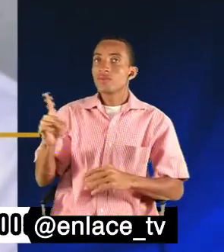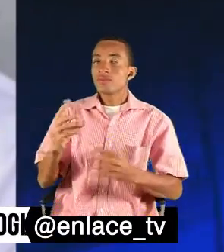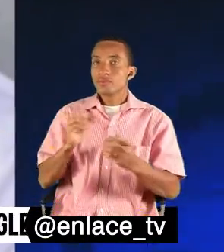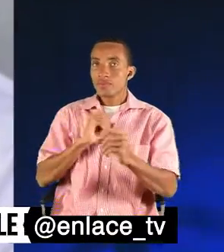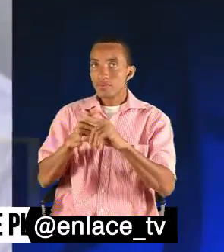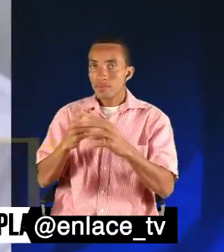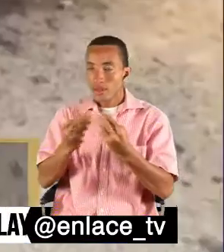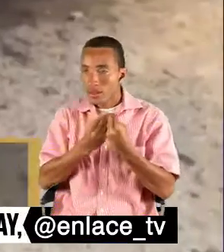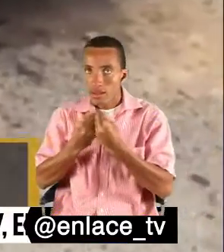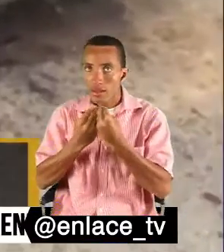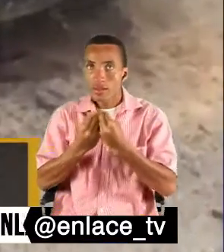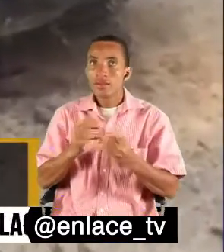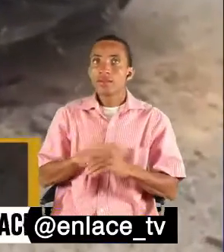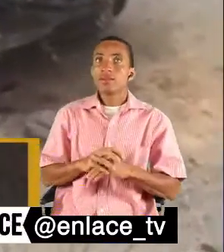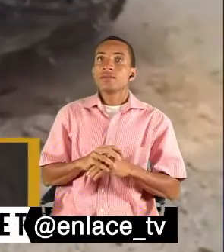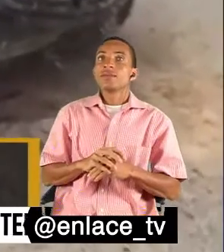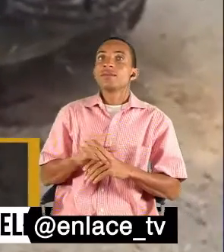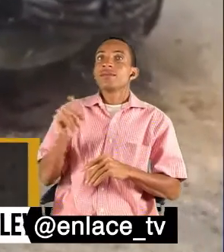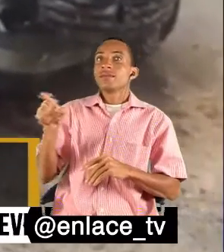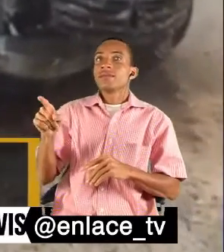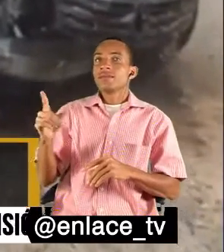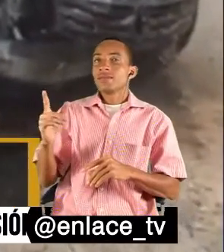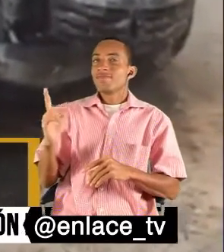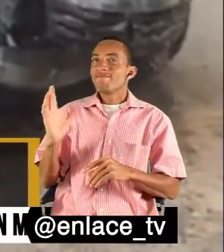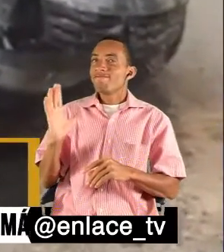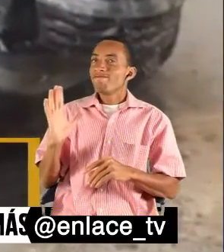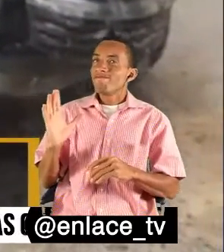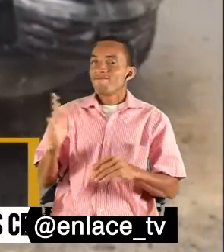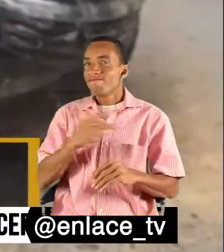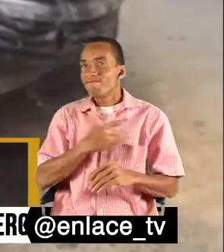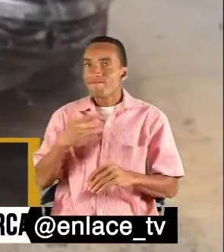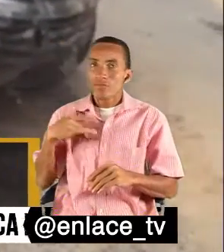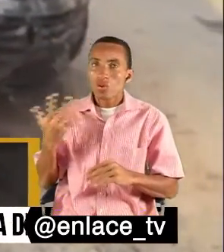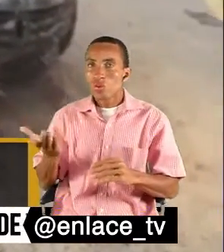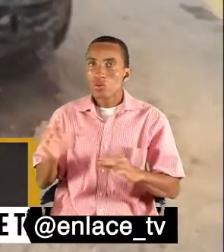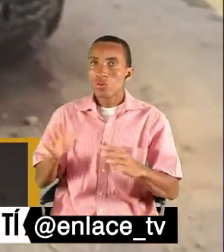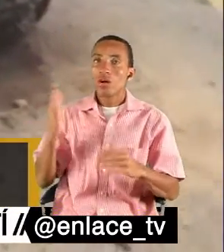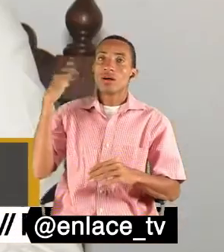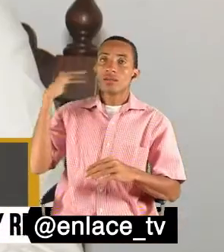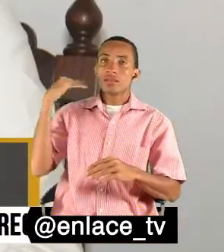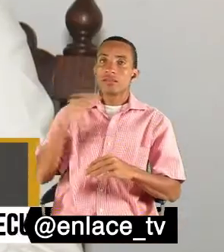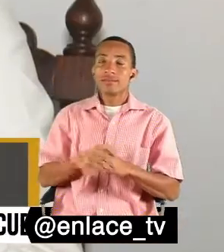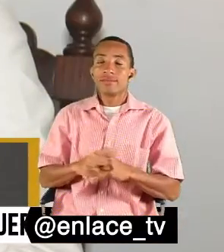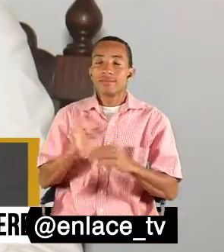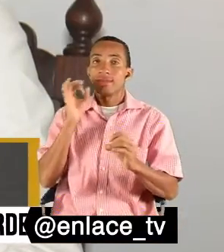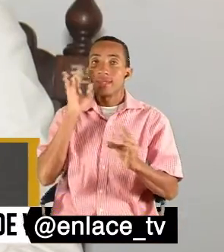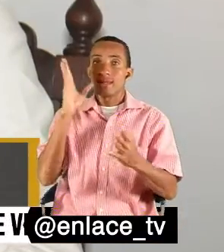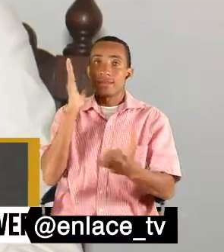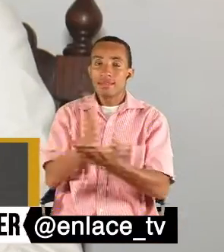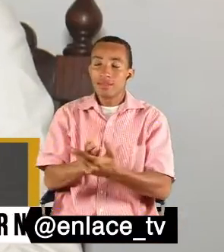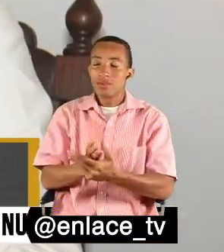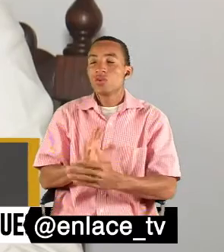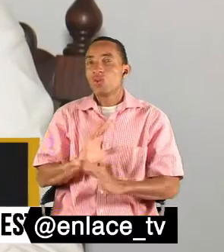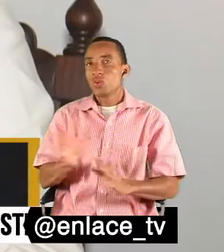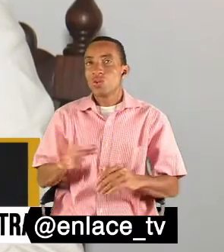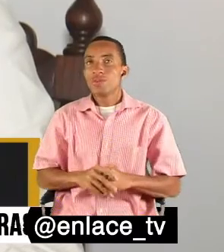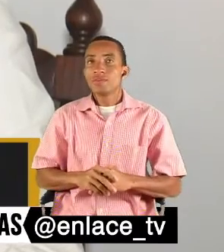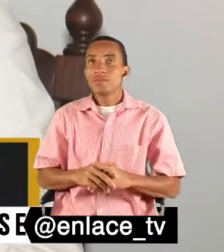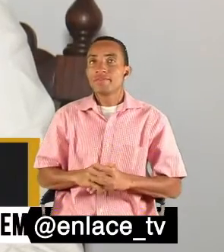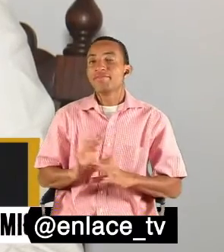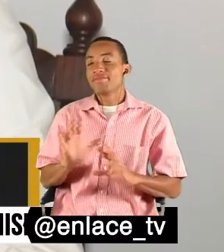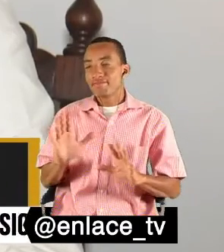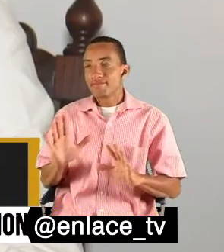González Mebarak, quien se refiere al estado de salud de su hijo luego del trágico accidente donde sufrió graves lesiones. Carlos sigue estable dentro de lo crítico que se